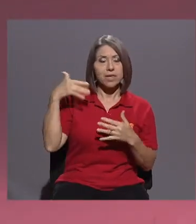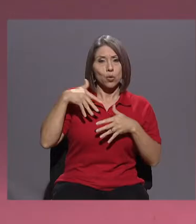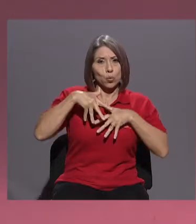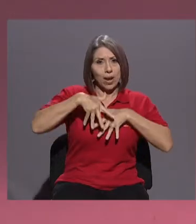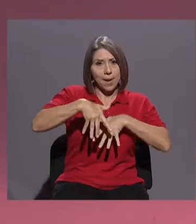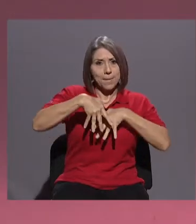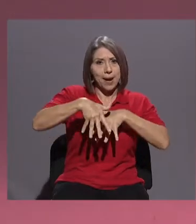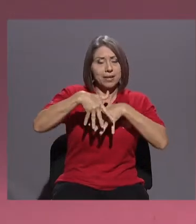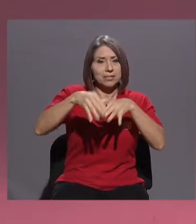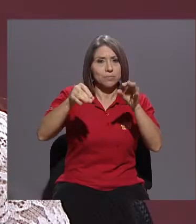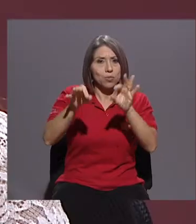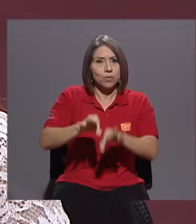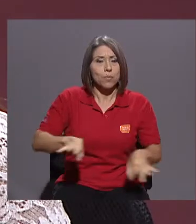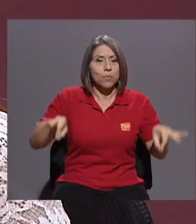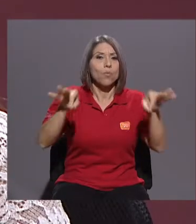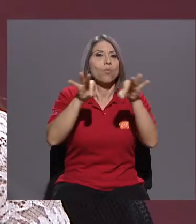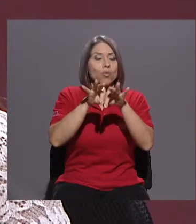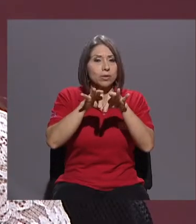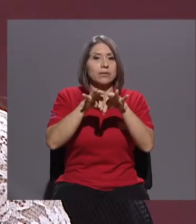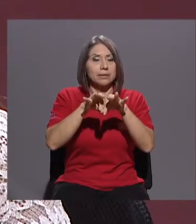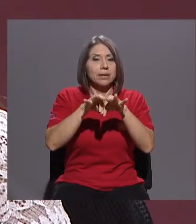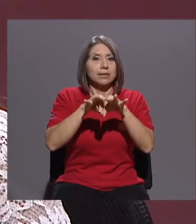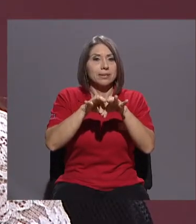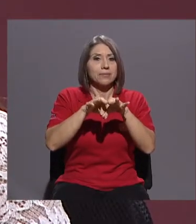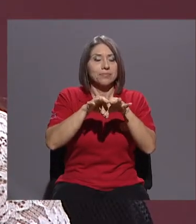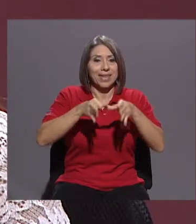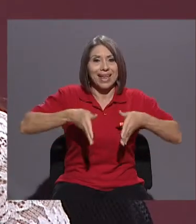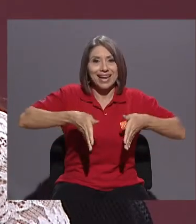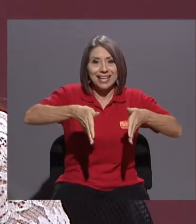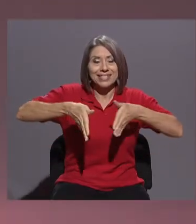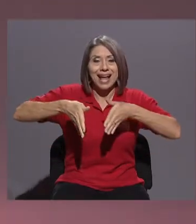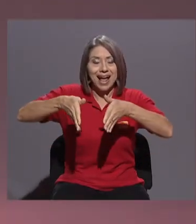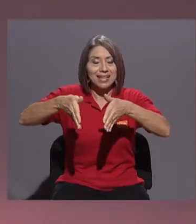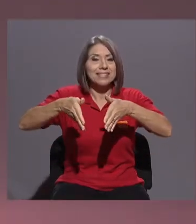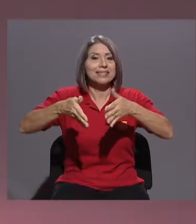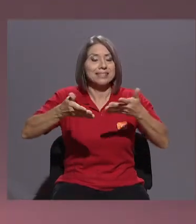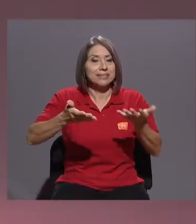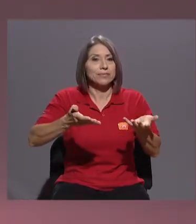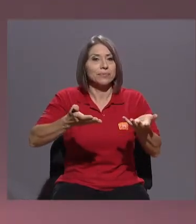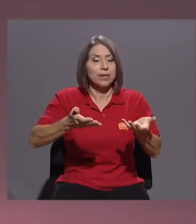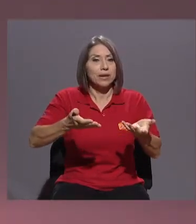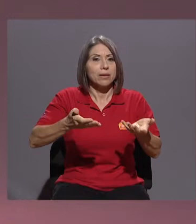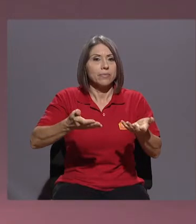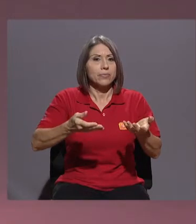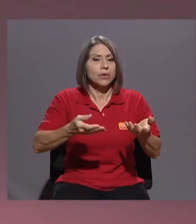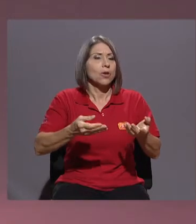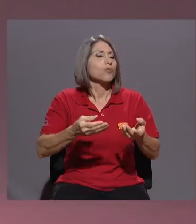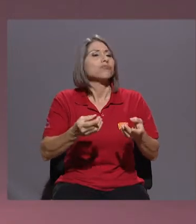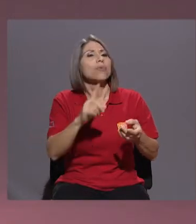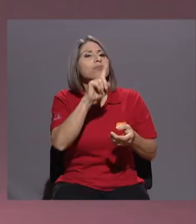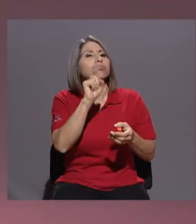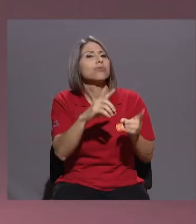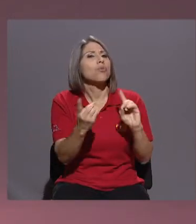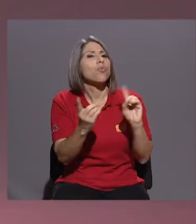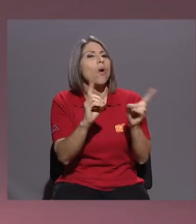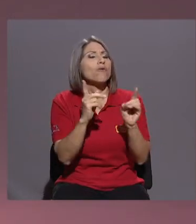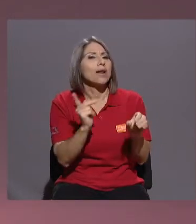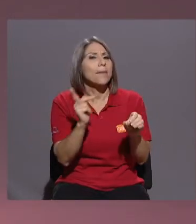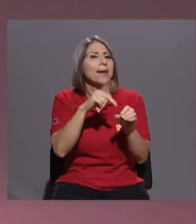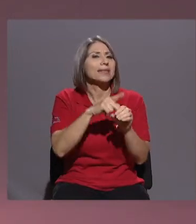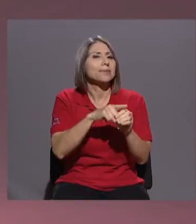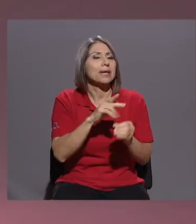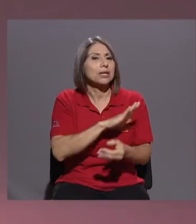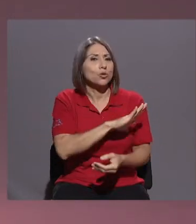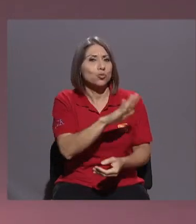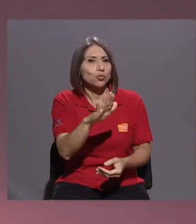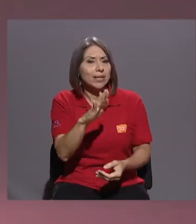marcha Muy importante Una manifestación Muy importante En las calles De nuestra ciudad ¿Cuál fue la participación